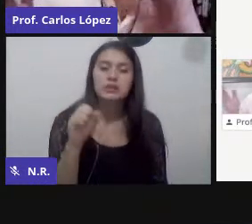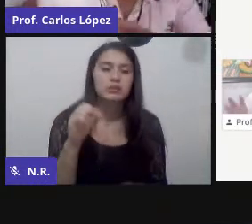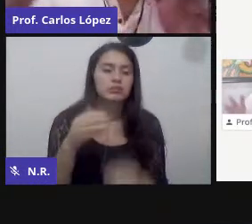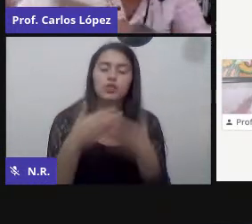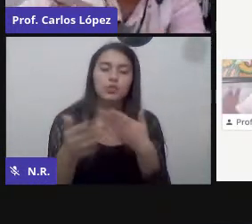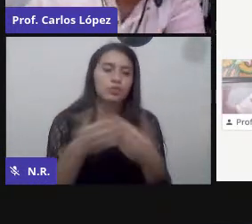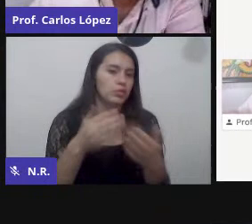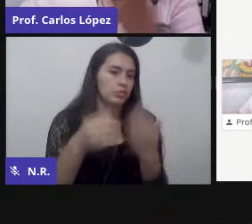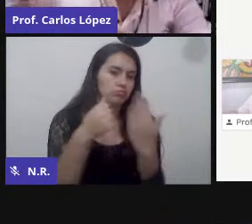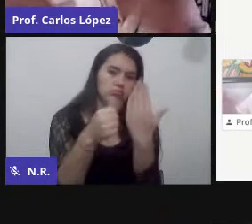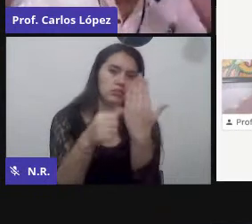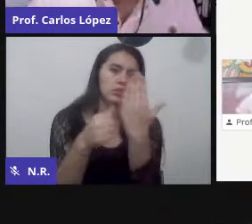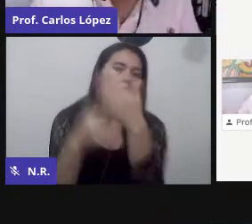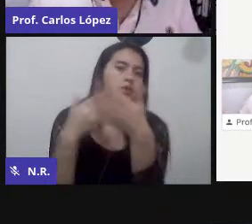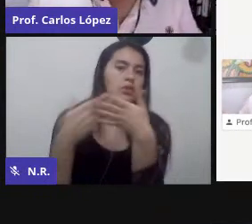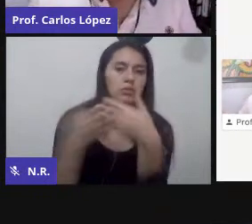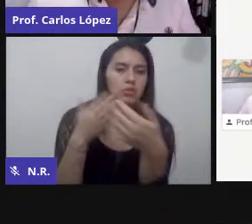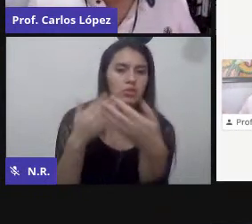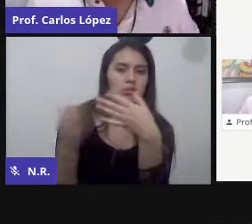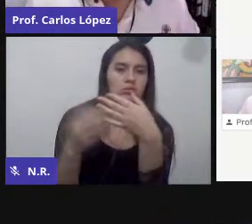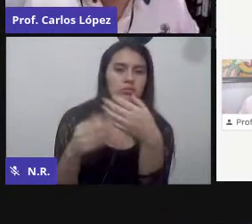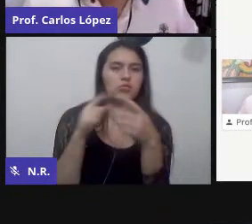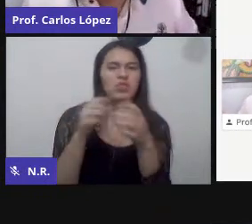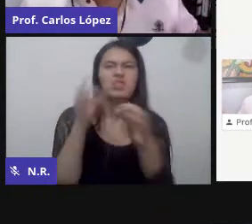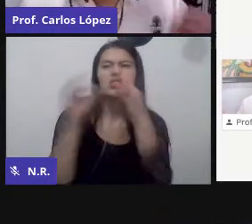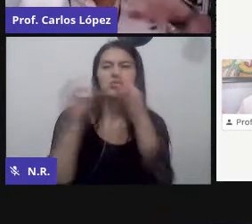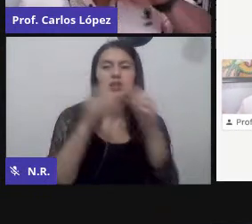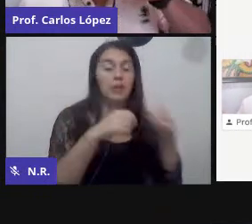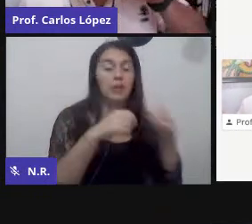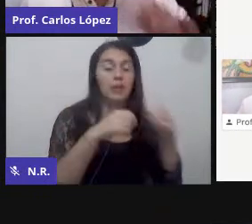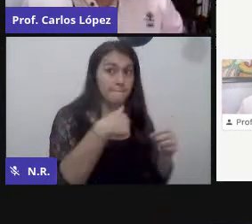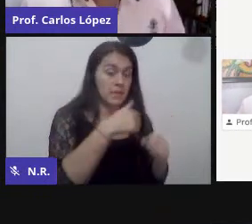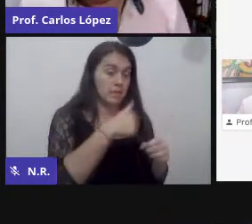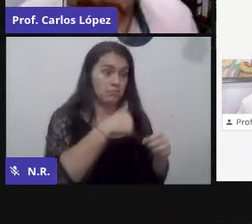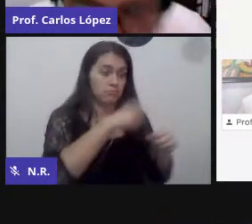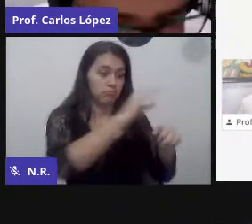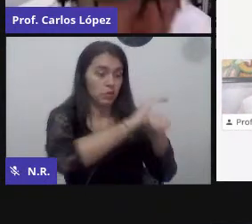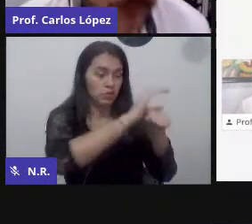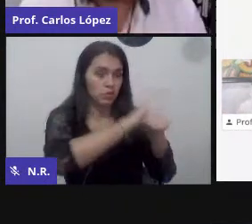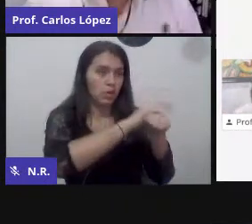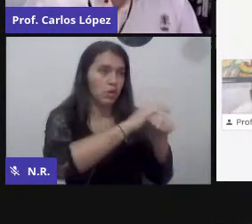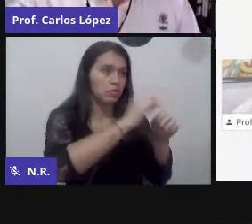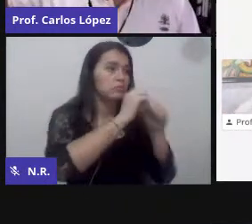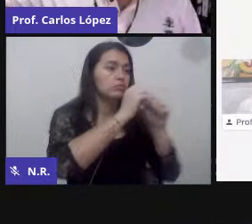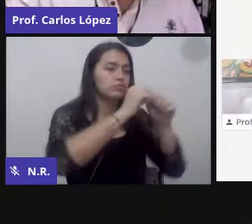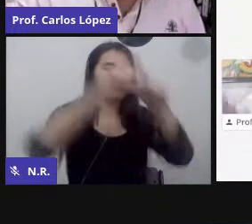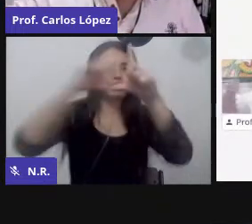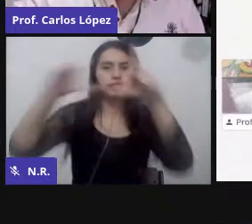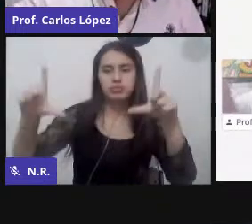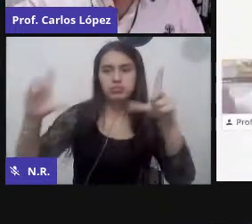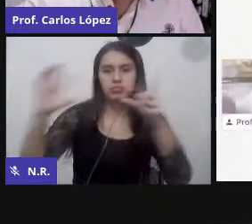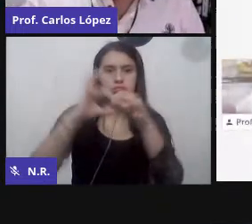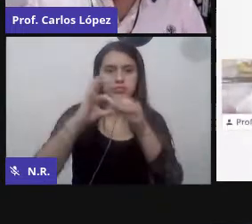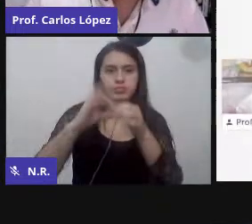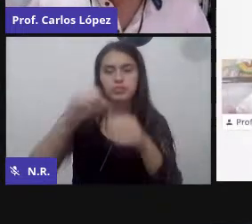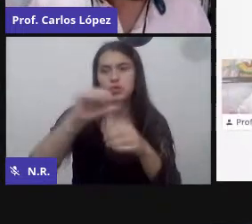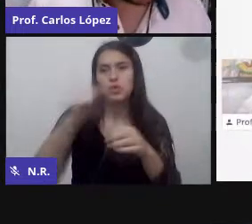puede simplemente transmitir lo que está pasando en su computador. Sí, es muy importante, es muy importante. Bueno, George, vamos a compartir con la